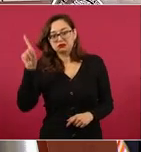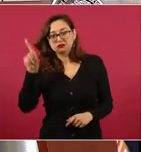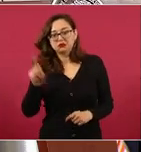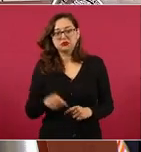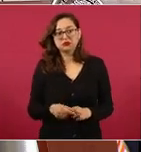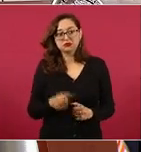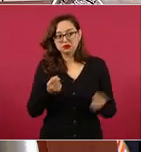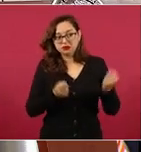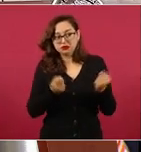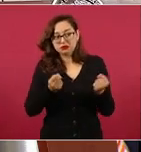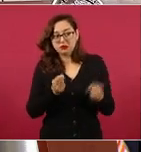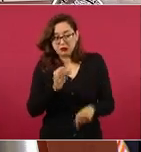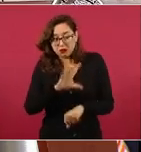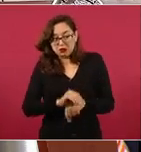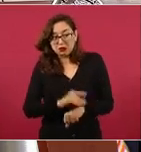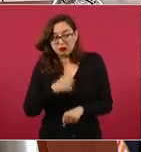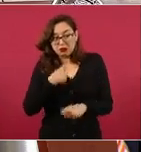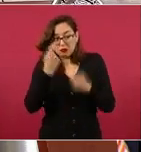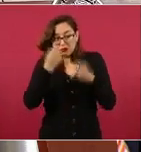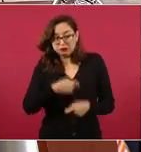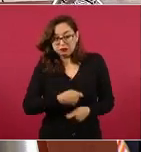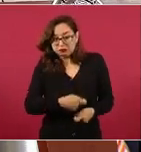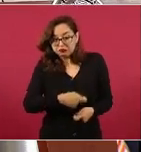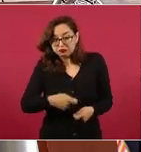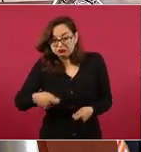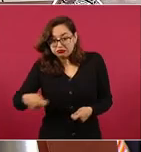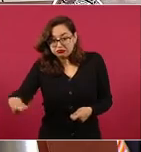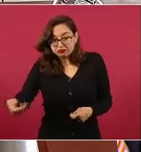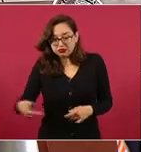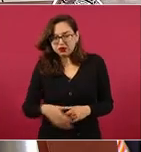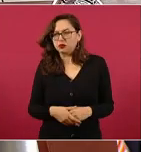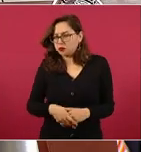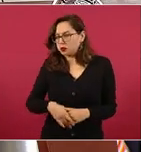permiso al chofer y me dejaba. Y ahí,